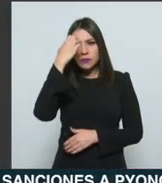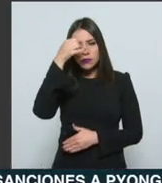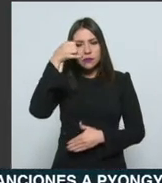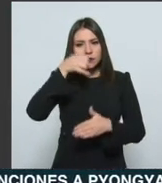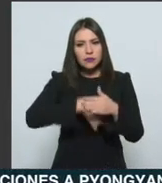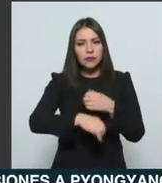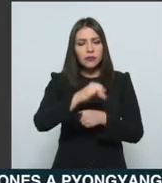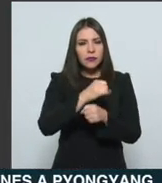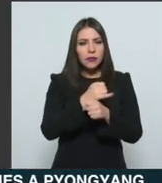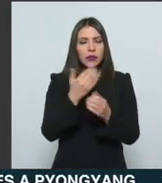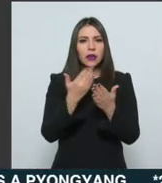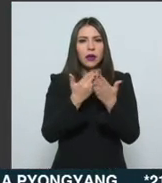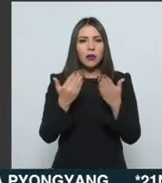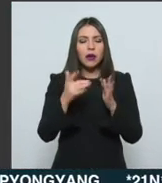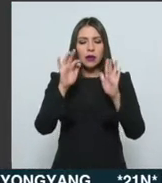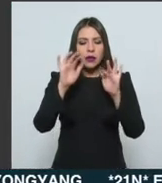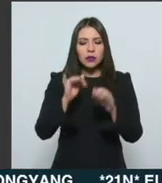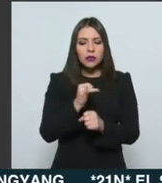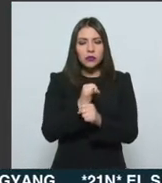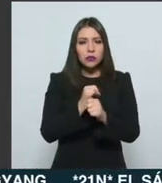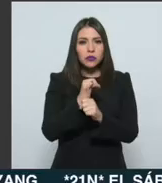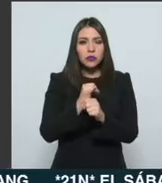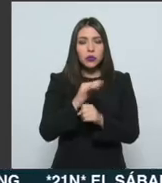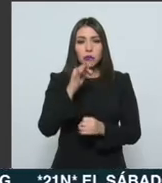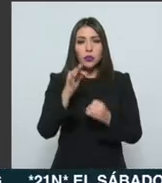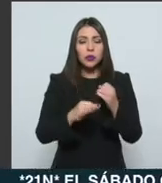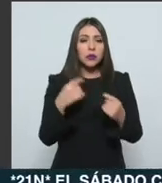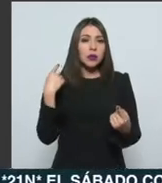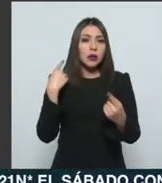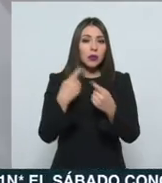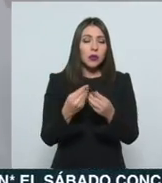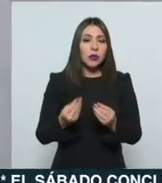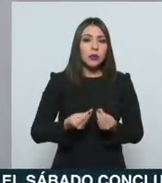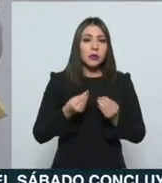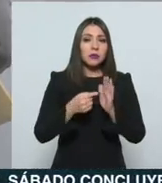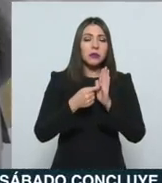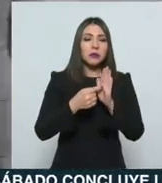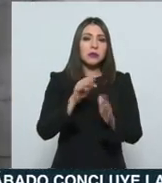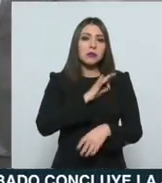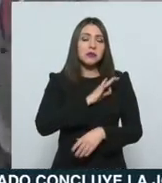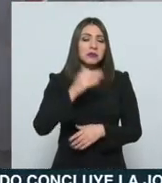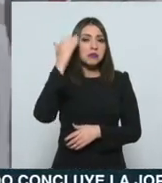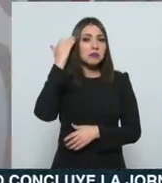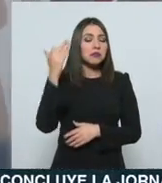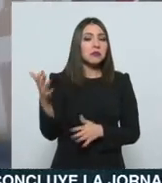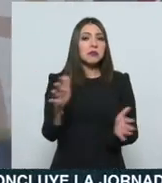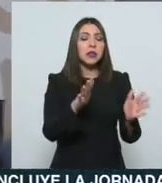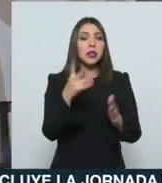la elaboración del dictamen final podría llevar hasta 2 años. Eric Pinto, 21 Noticias.